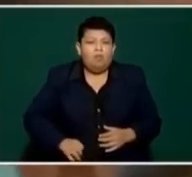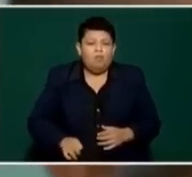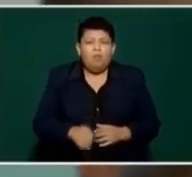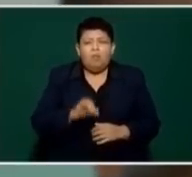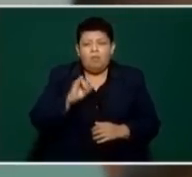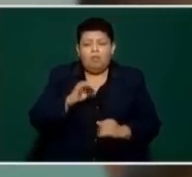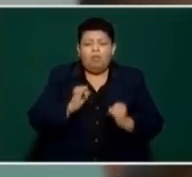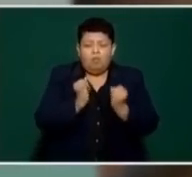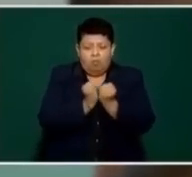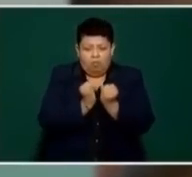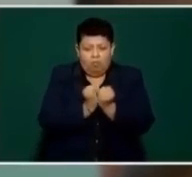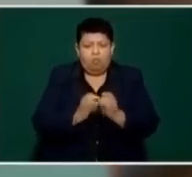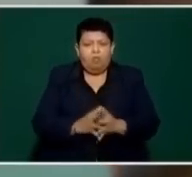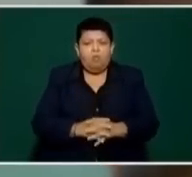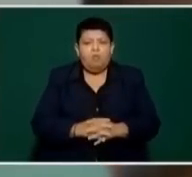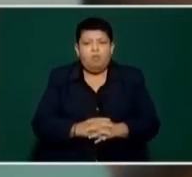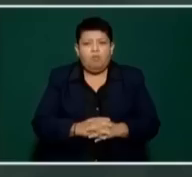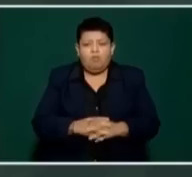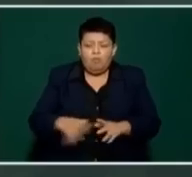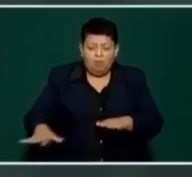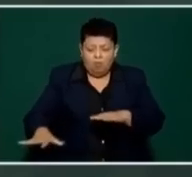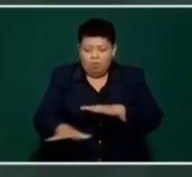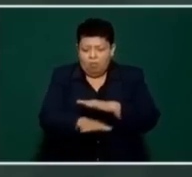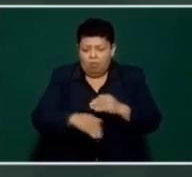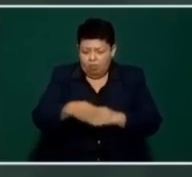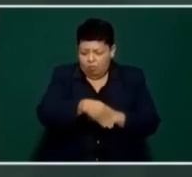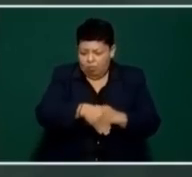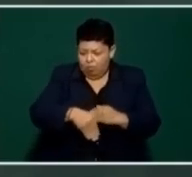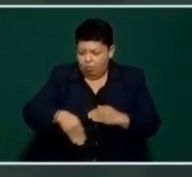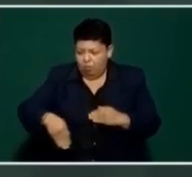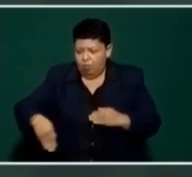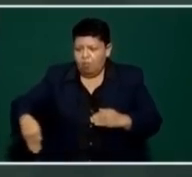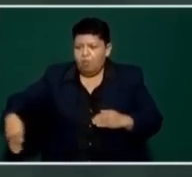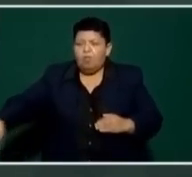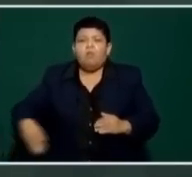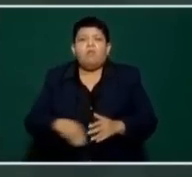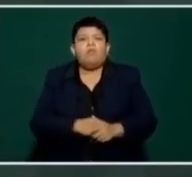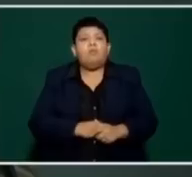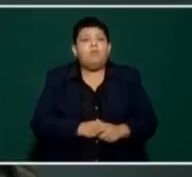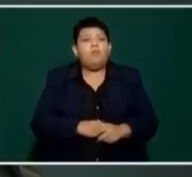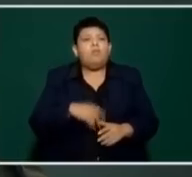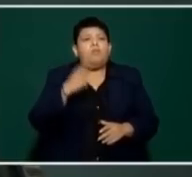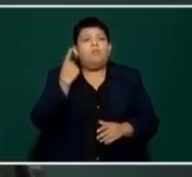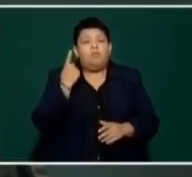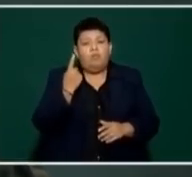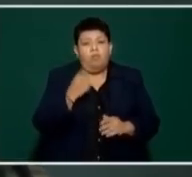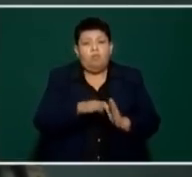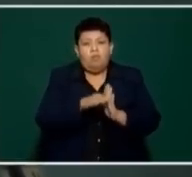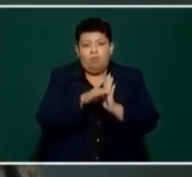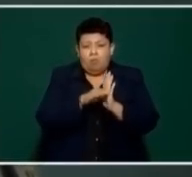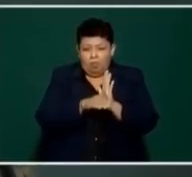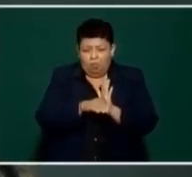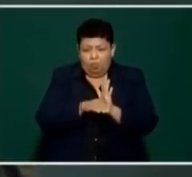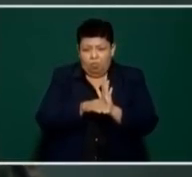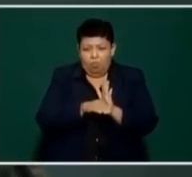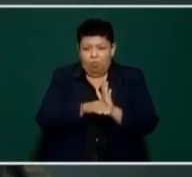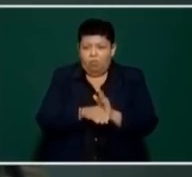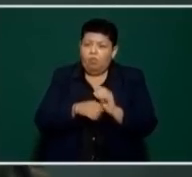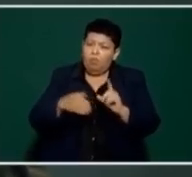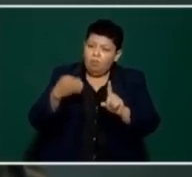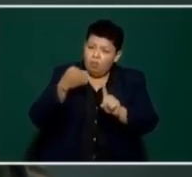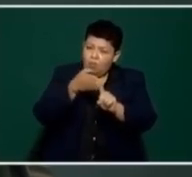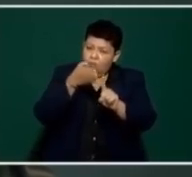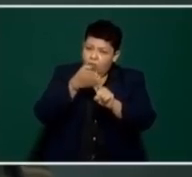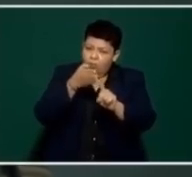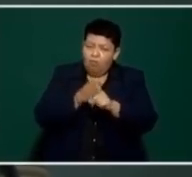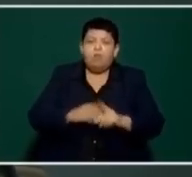Sí, también estamos cuidando toda la frontera, y fue una parte de la estrategia. Si cubríamos nada más Chiapas, que